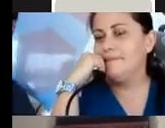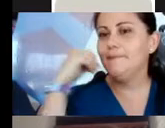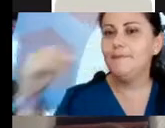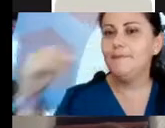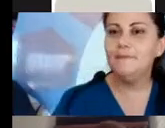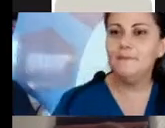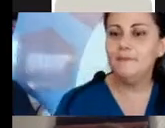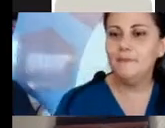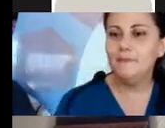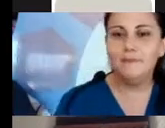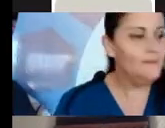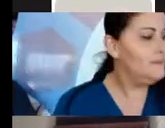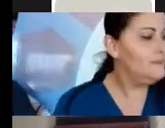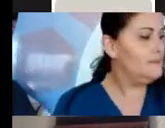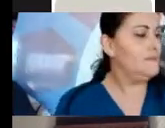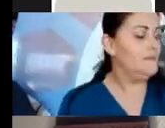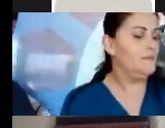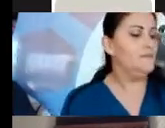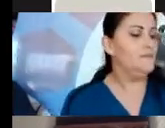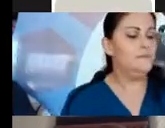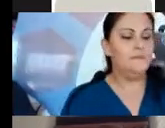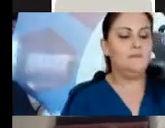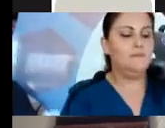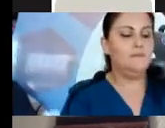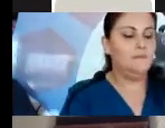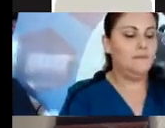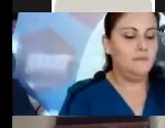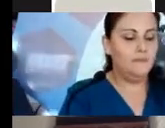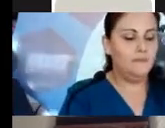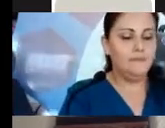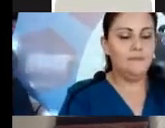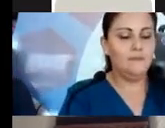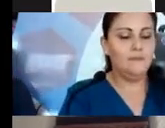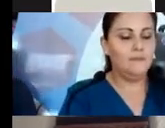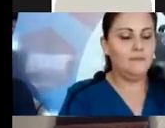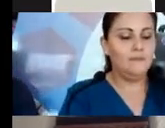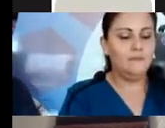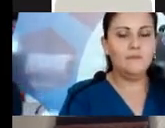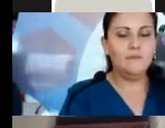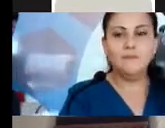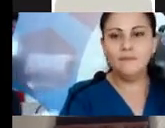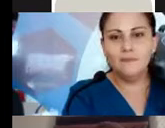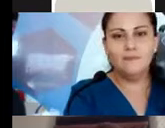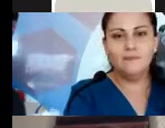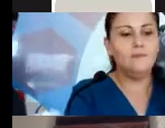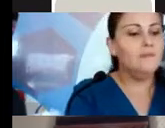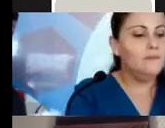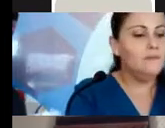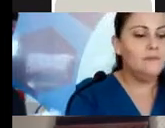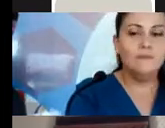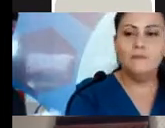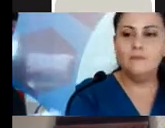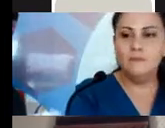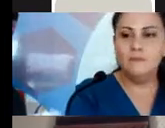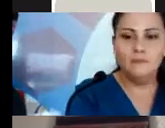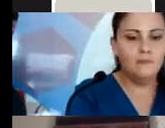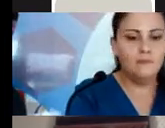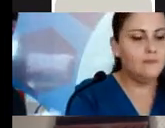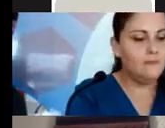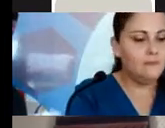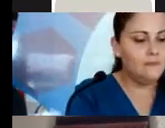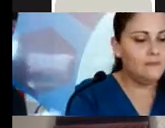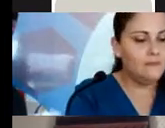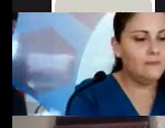la imagen que tenemos no es de un paciente con PC y no es del tipo de sujeto que podríamos hablar, pero sí nos hace